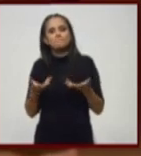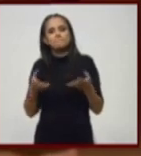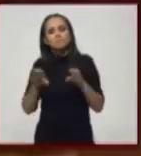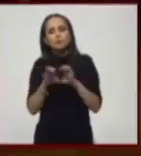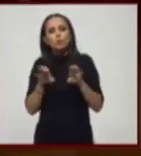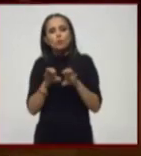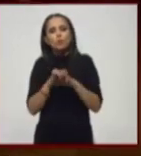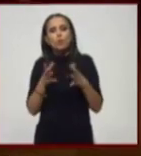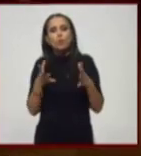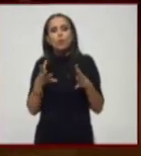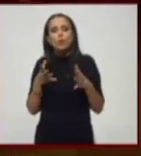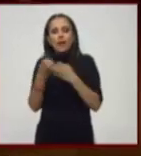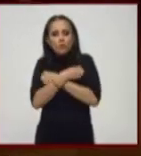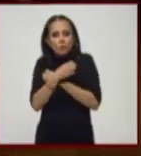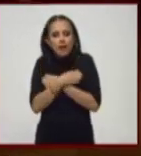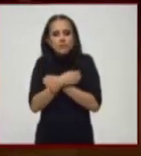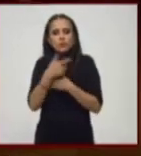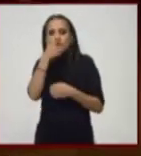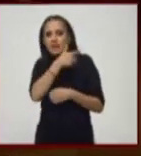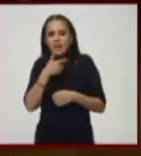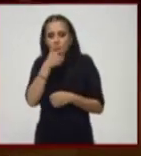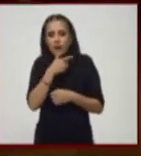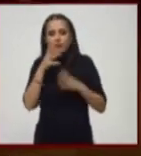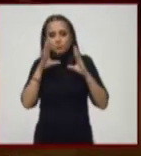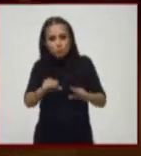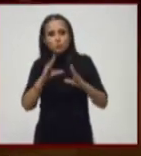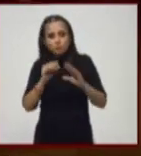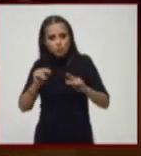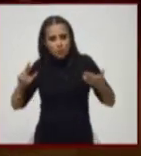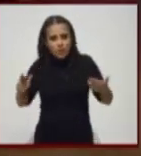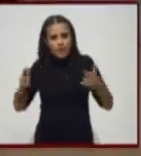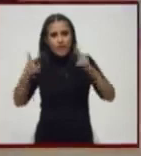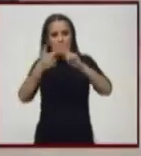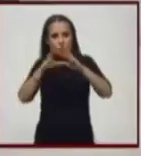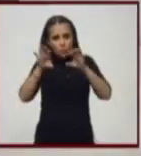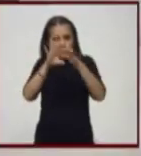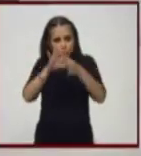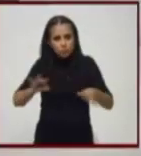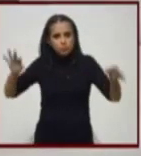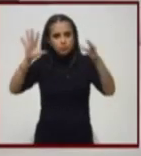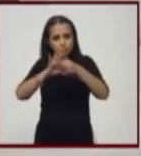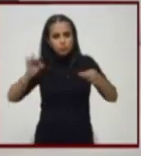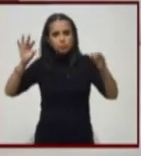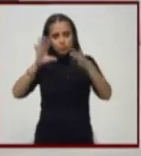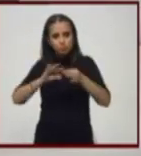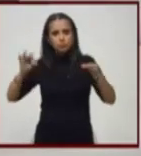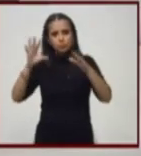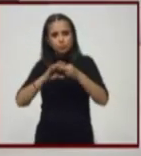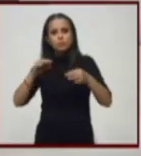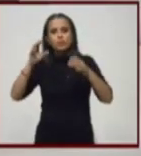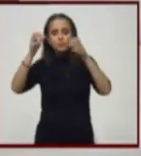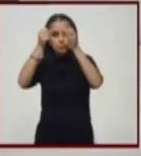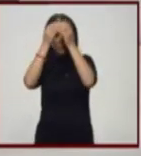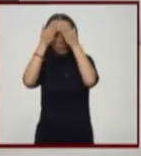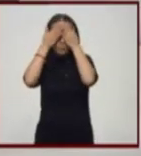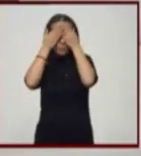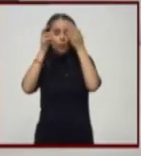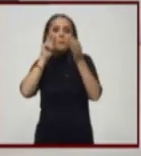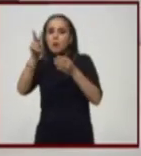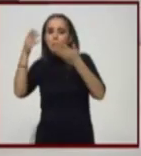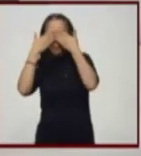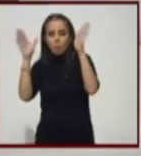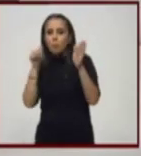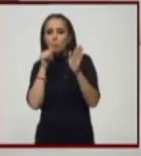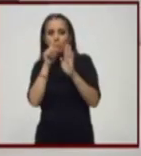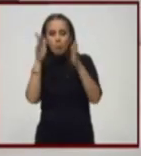lenguaje por una educación religiosa que pues lo habían tenido con los ojos cerrados ante muchas cosas y